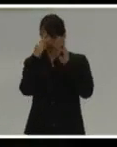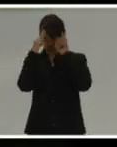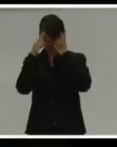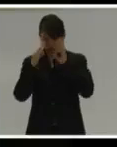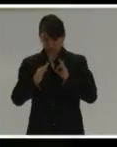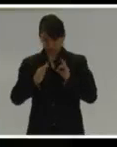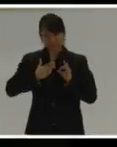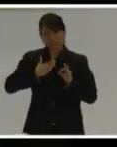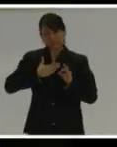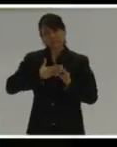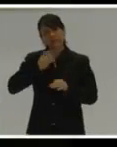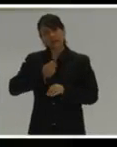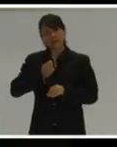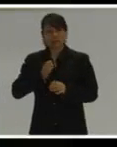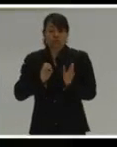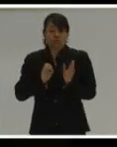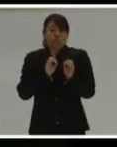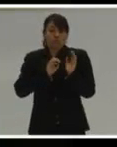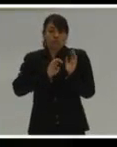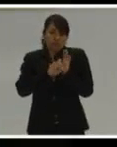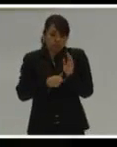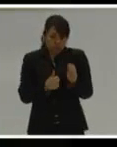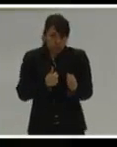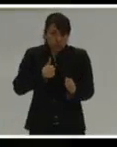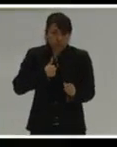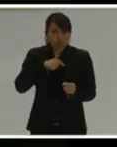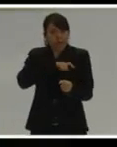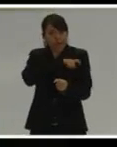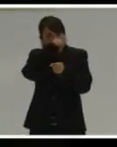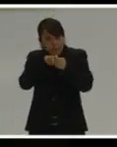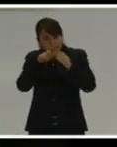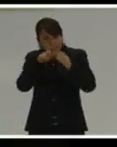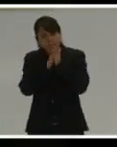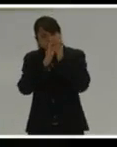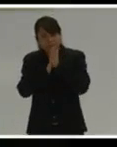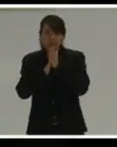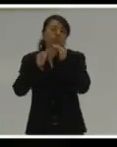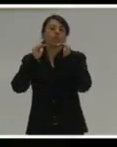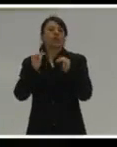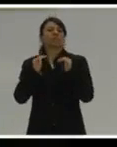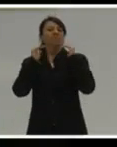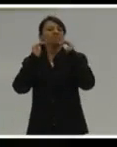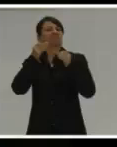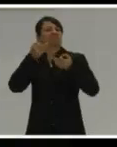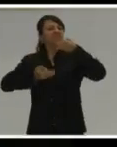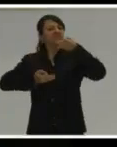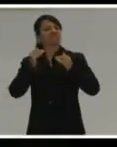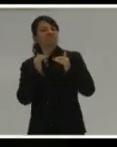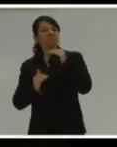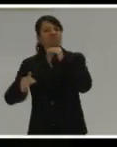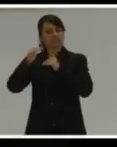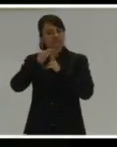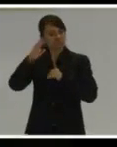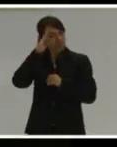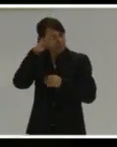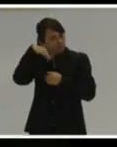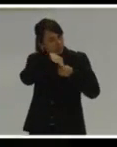tribunales electorales, ¿no? Como instancias de defensores de los pueblos indígenas,